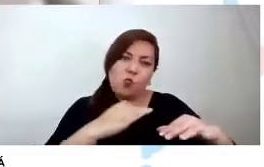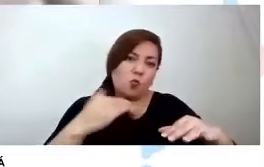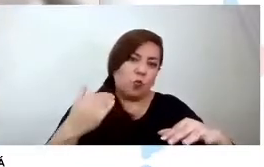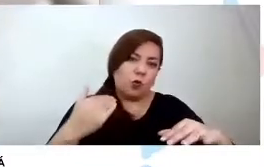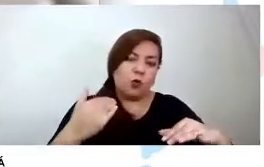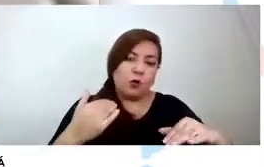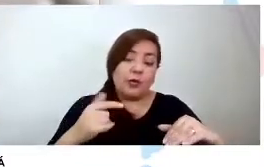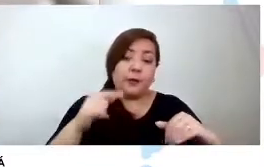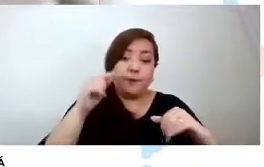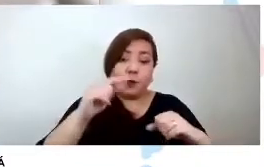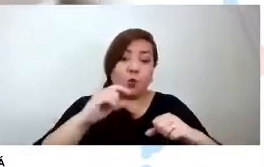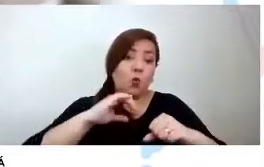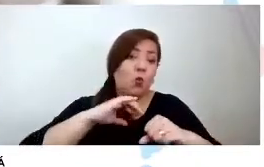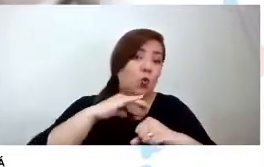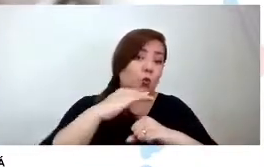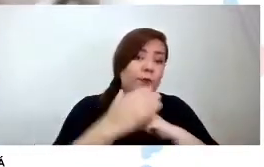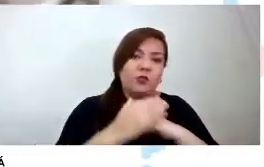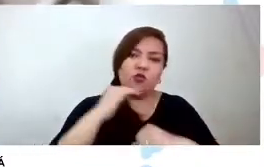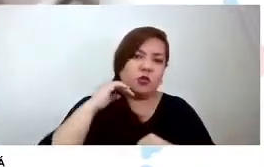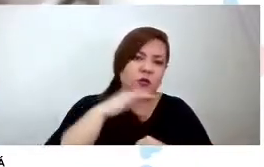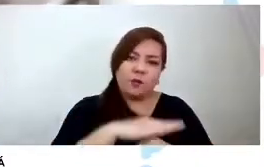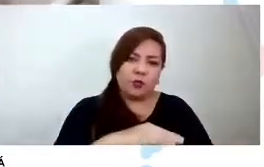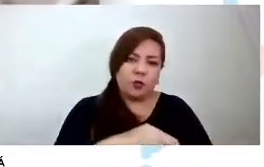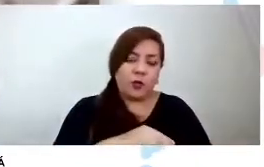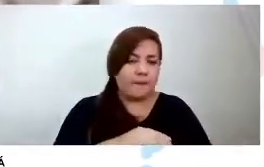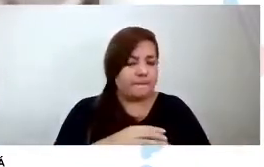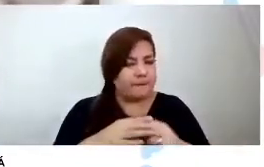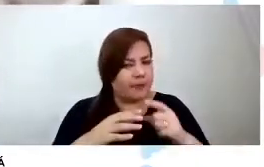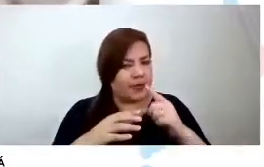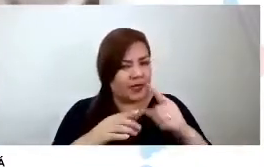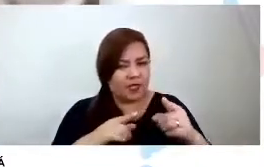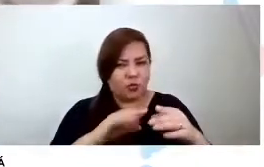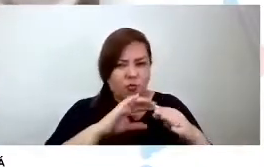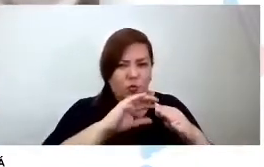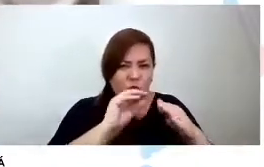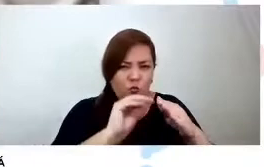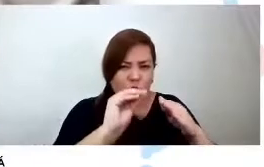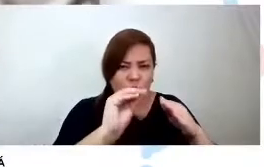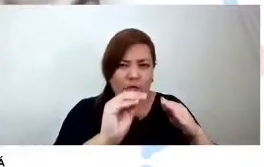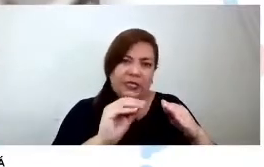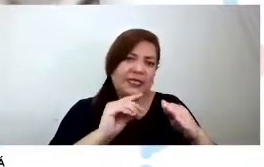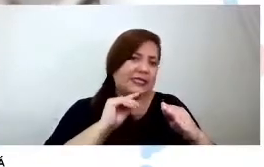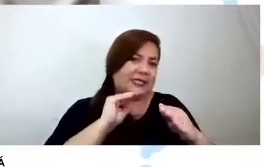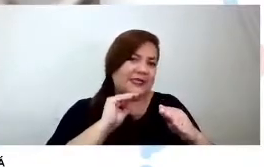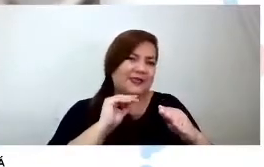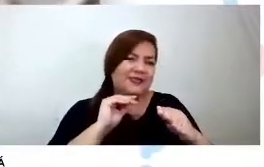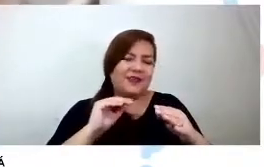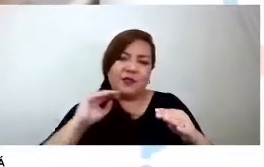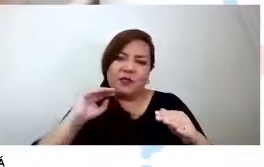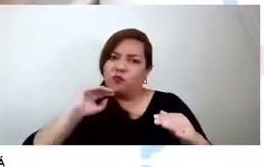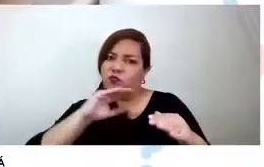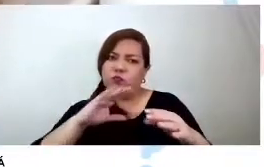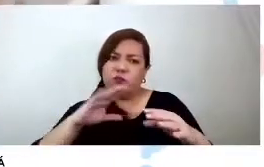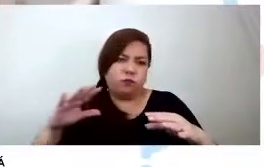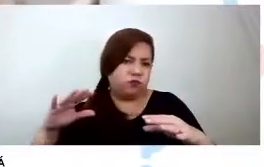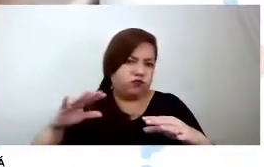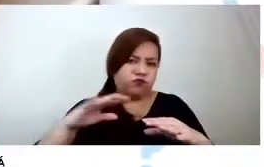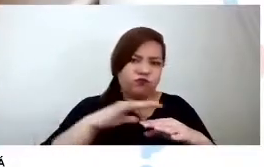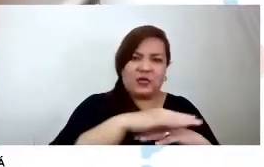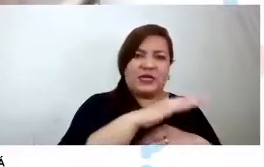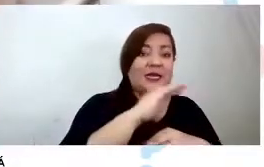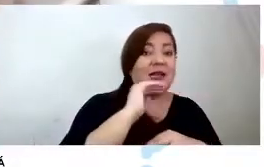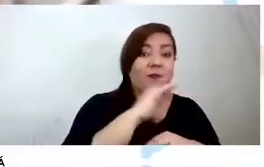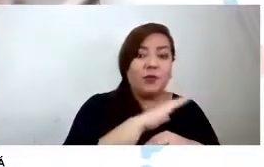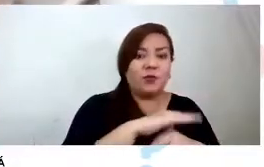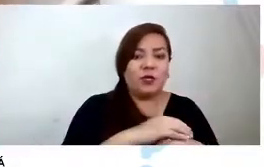y un cubrimiento rápido. Para que queden estas huellas, tiene que haber un cubrimiento con sedimento rápido. Y que eso